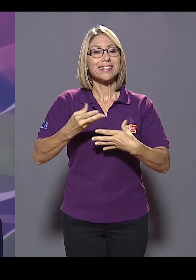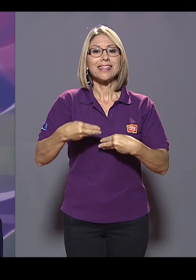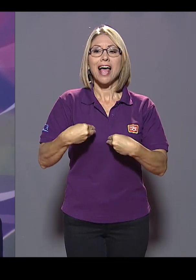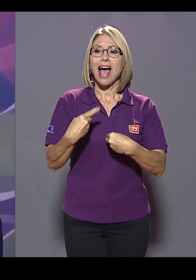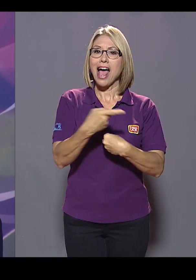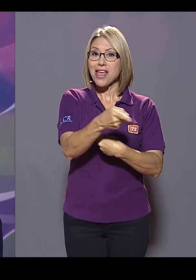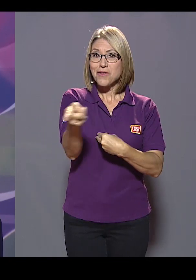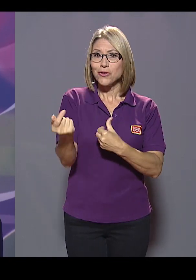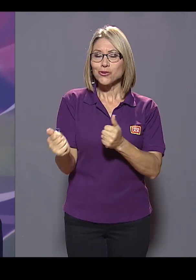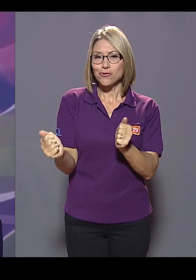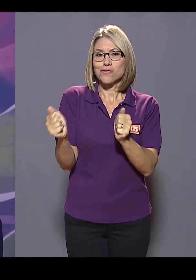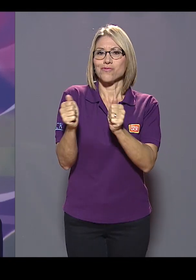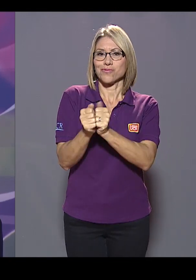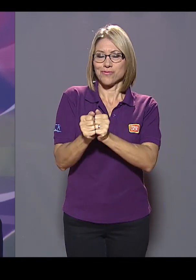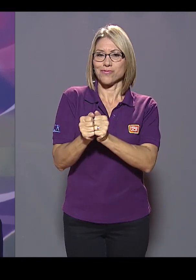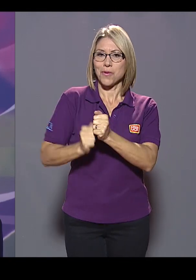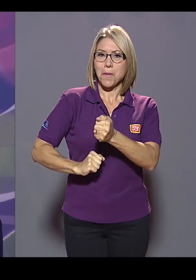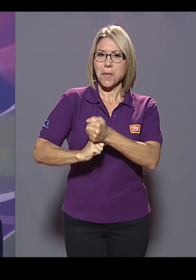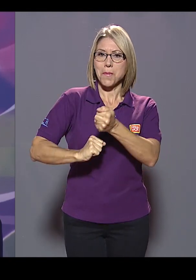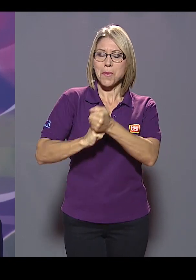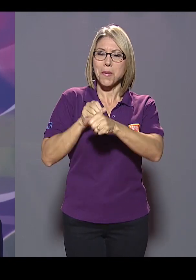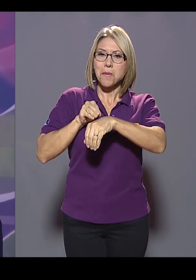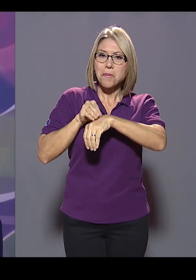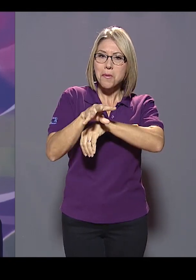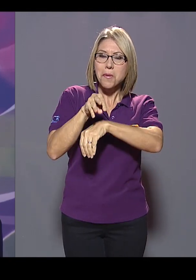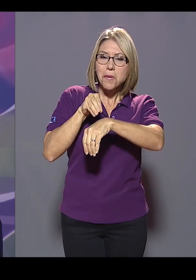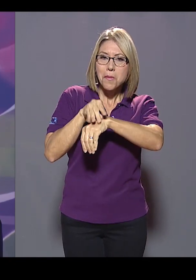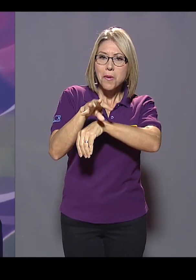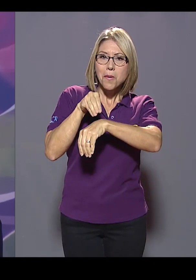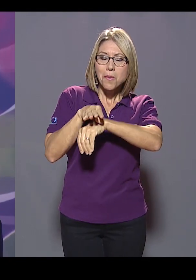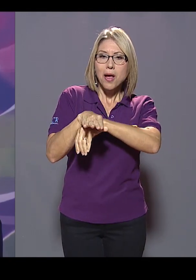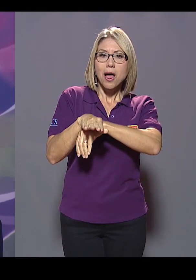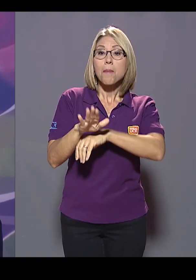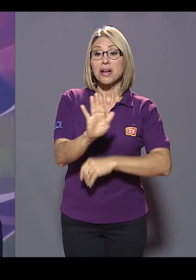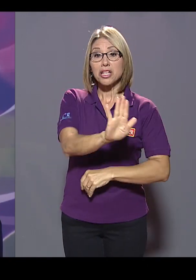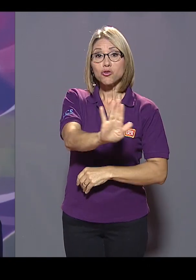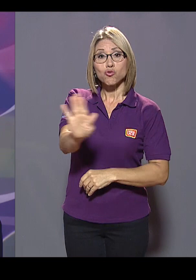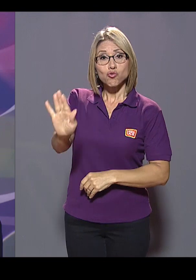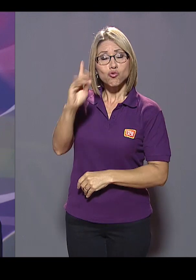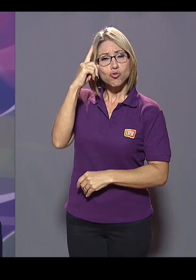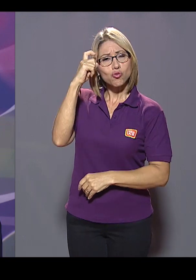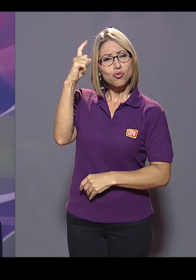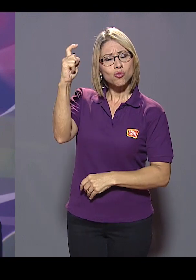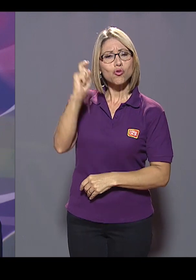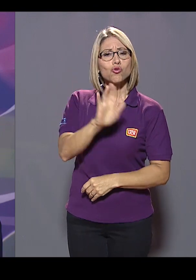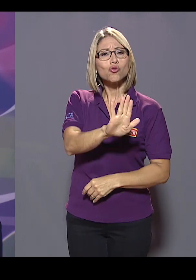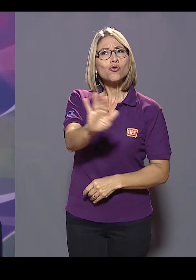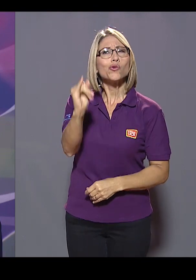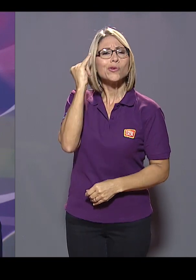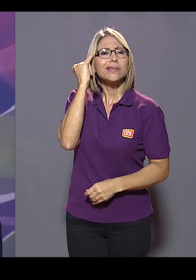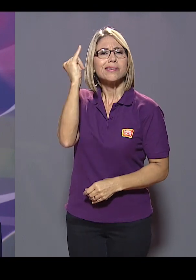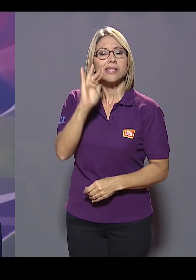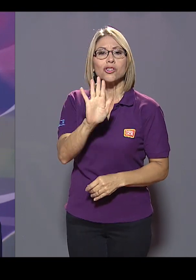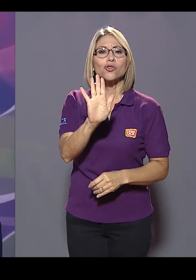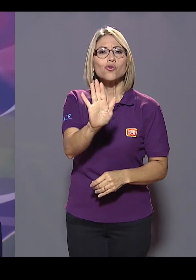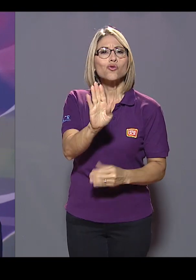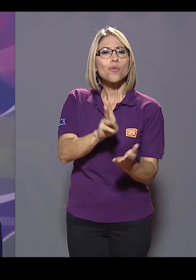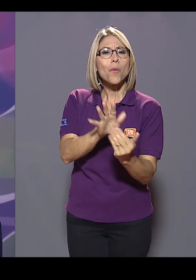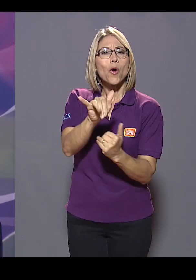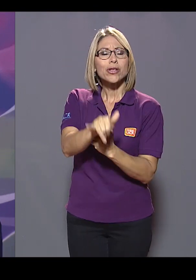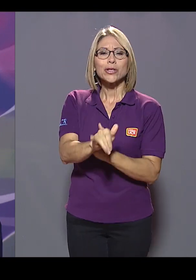ellos acompañamiento y asesoría para que esas ilusiones, esos proyectos, esas acciones que ellos